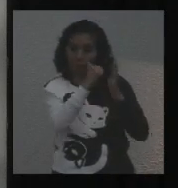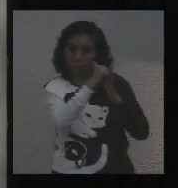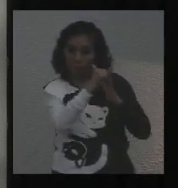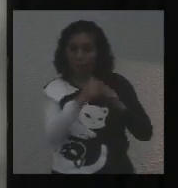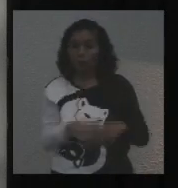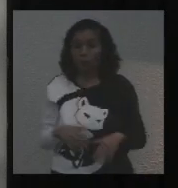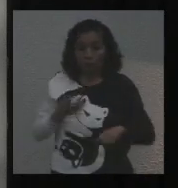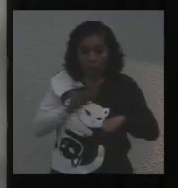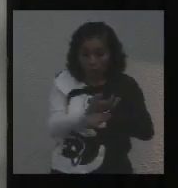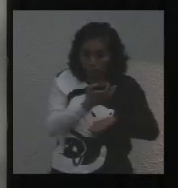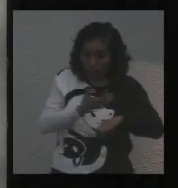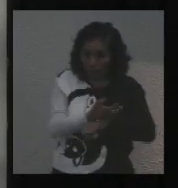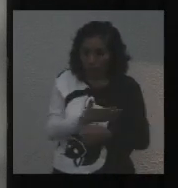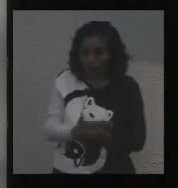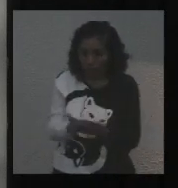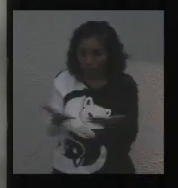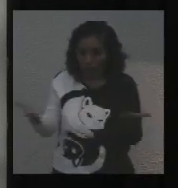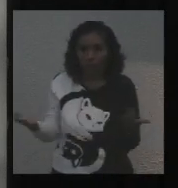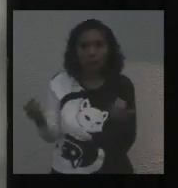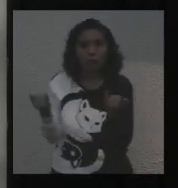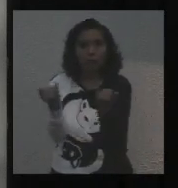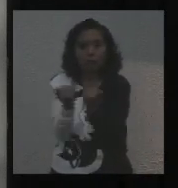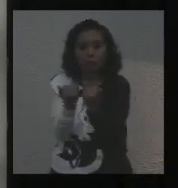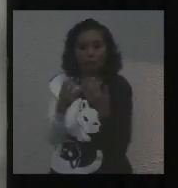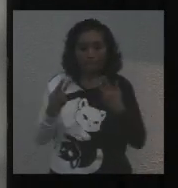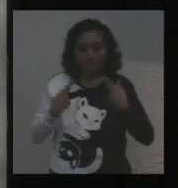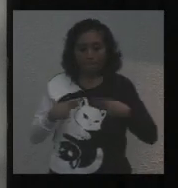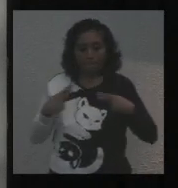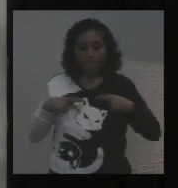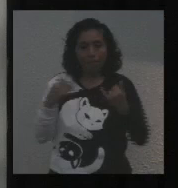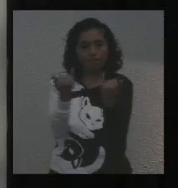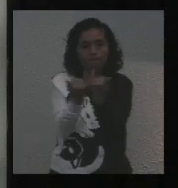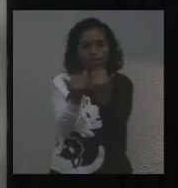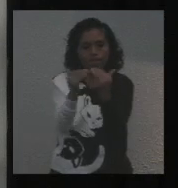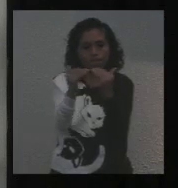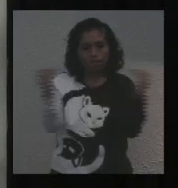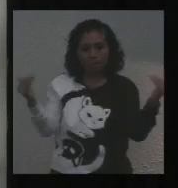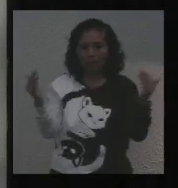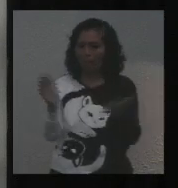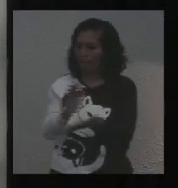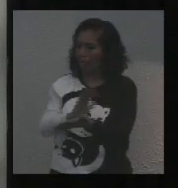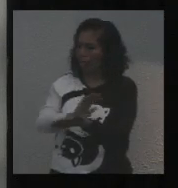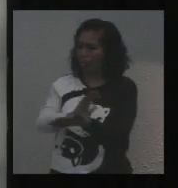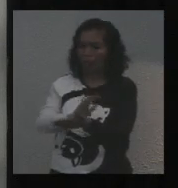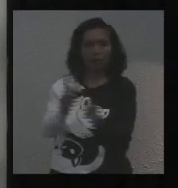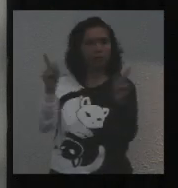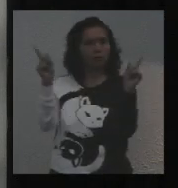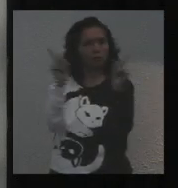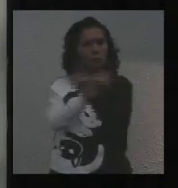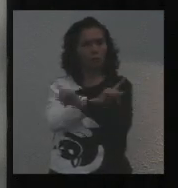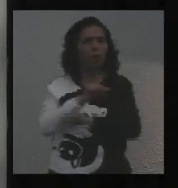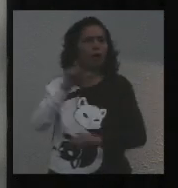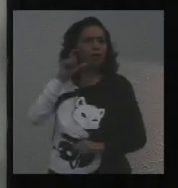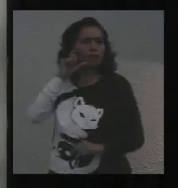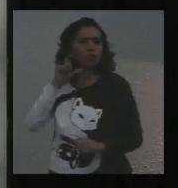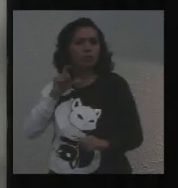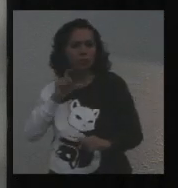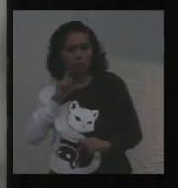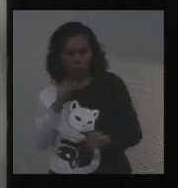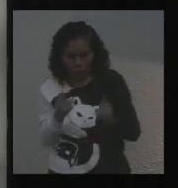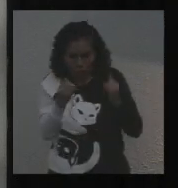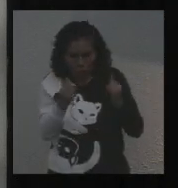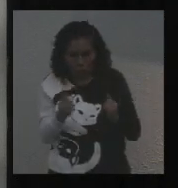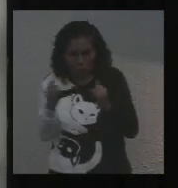garantiza la igualdad jurídica respecto de sus habitantes sin distinción de origen, sexo, condición